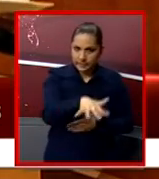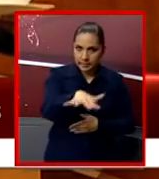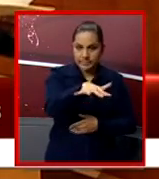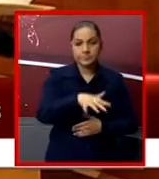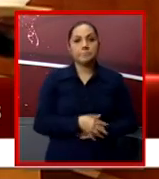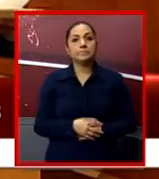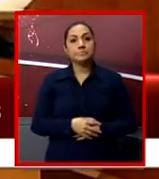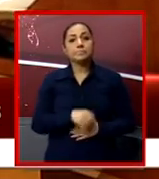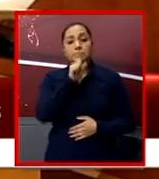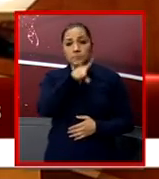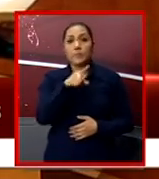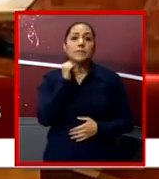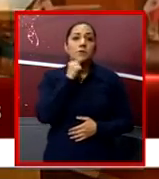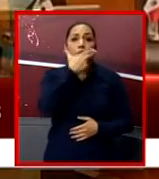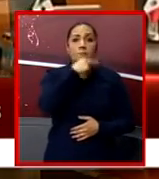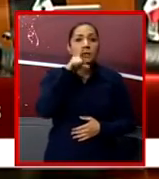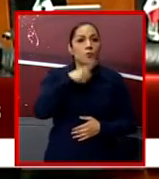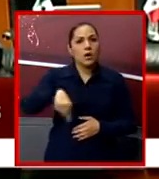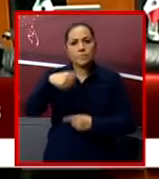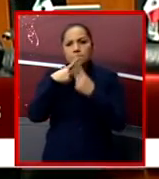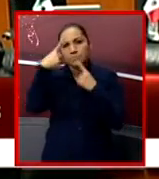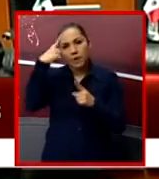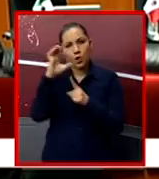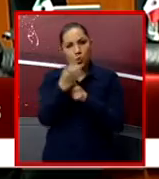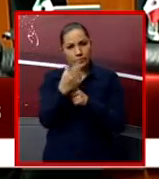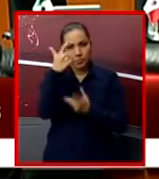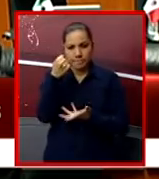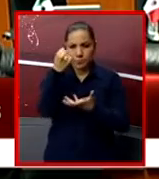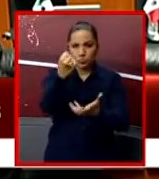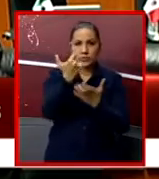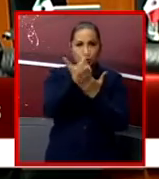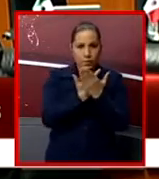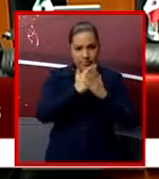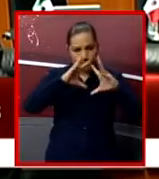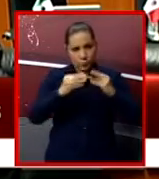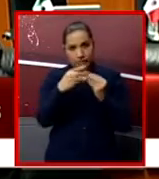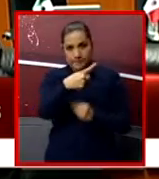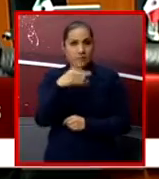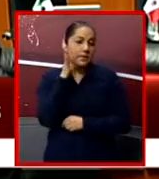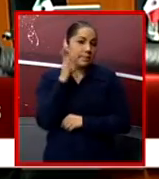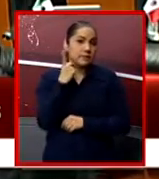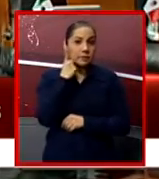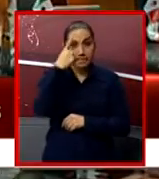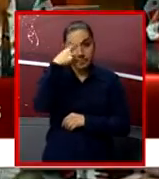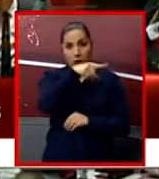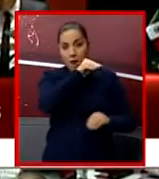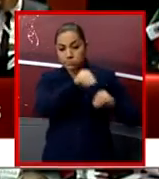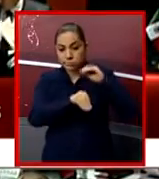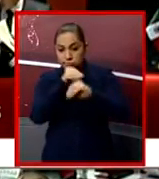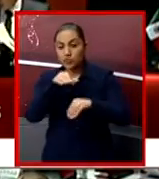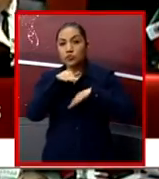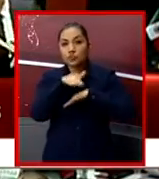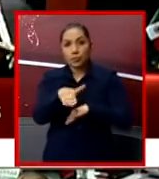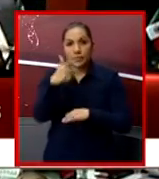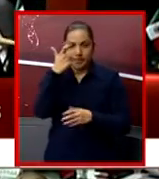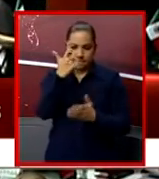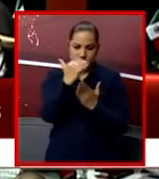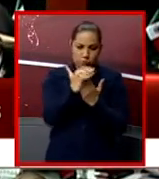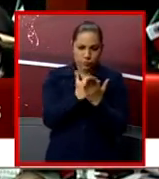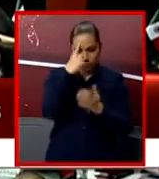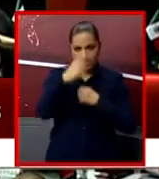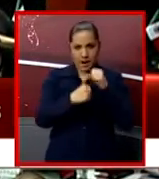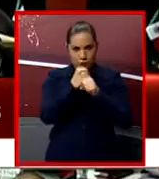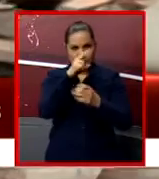y los legisladores también avalaron exhortar a la Comisión de Presupuesto y Cuenta Pública de la Cámara de Diputados para que agregue en el proyecto de presupuesto del